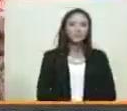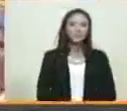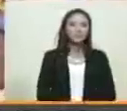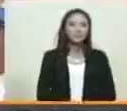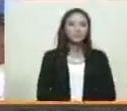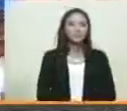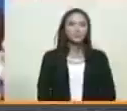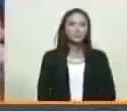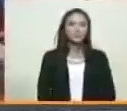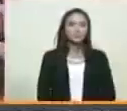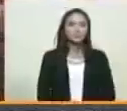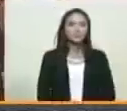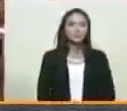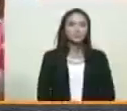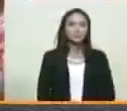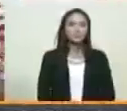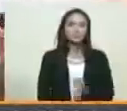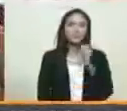Venceremos.